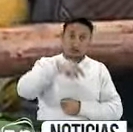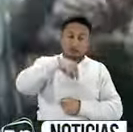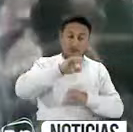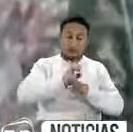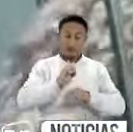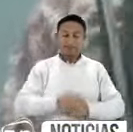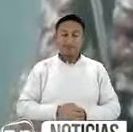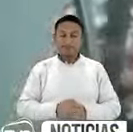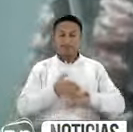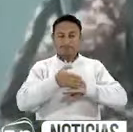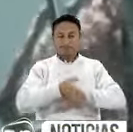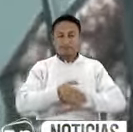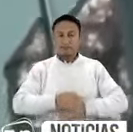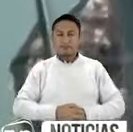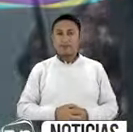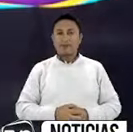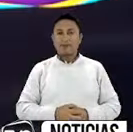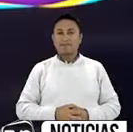adelante.